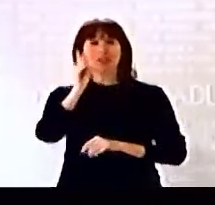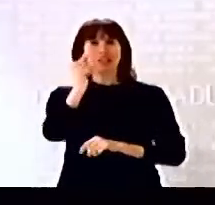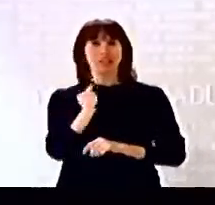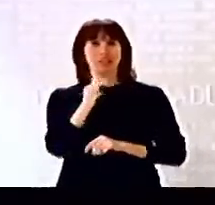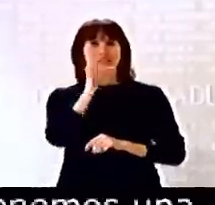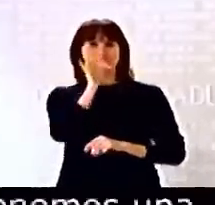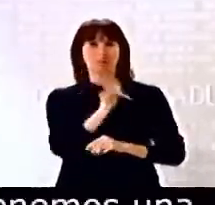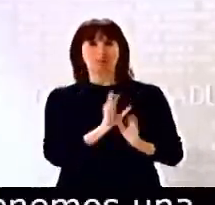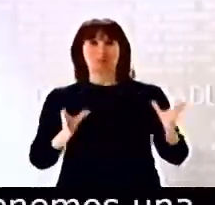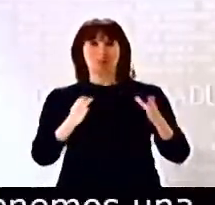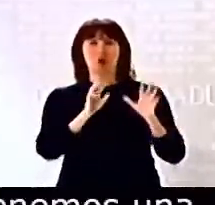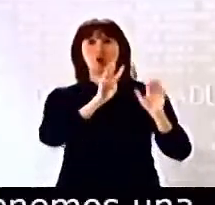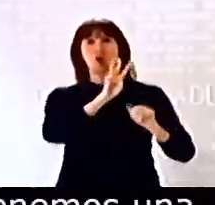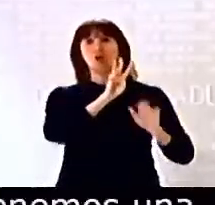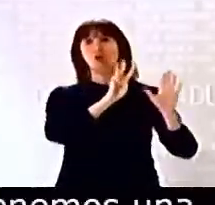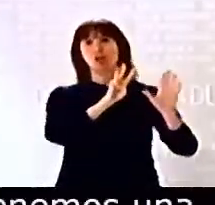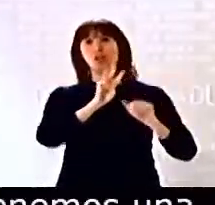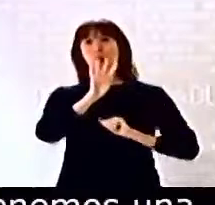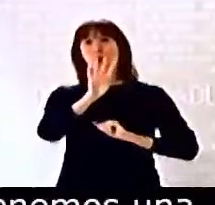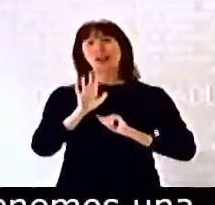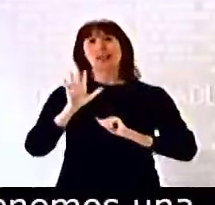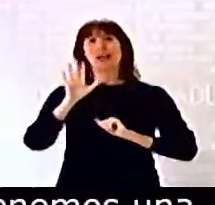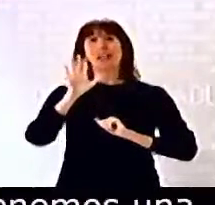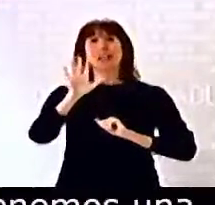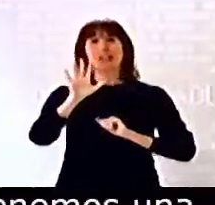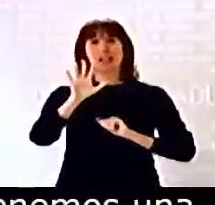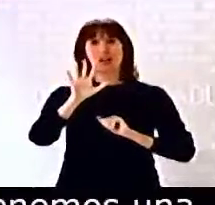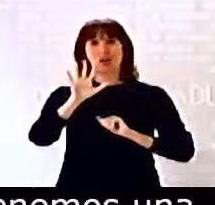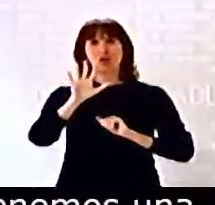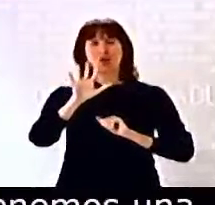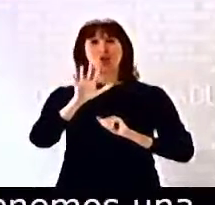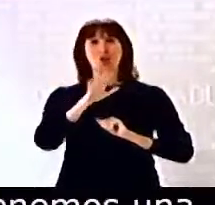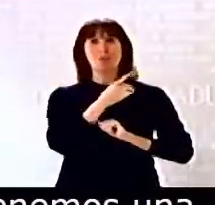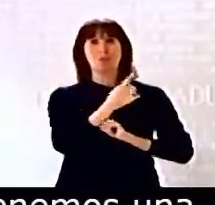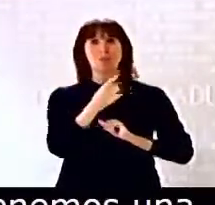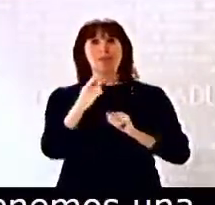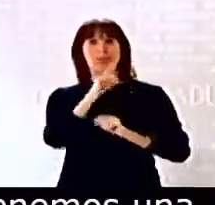de 845 casos por cada 100.000 habitantes,